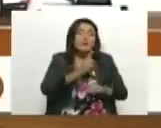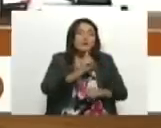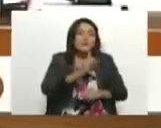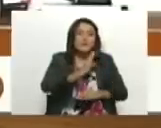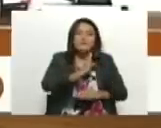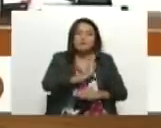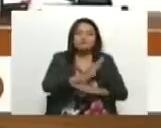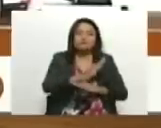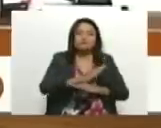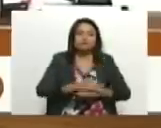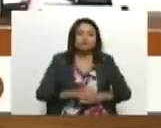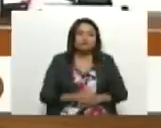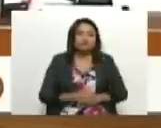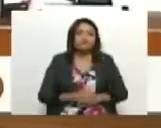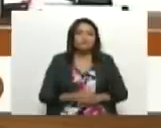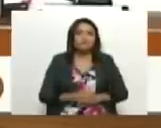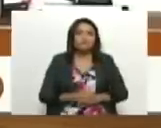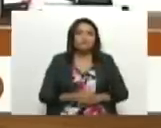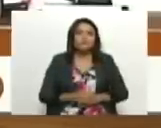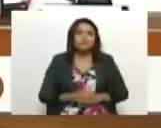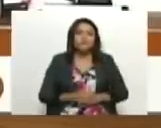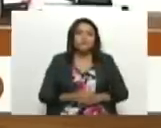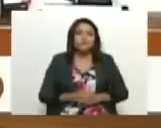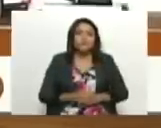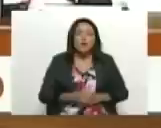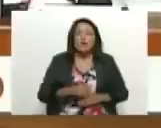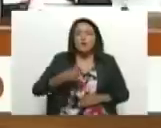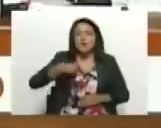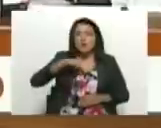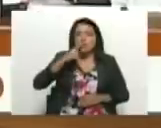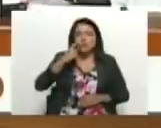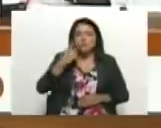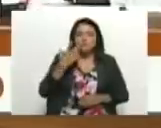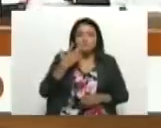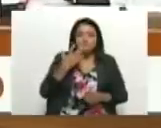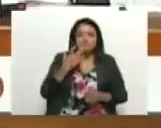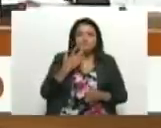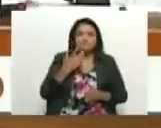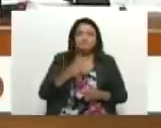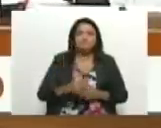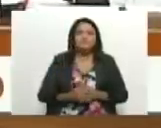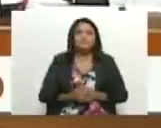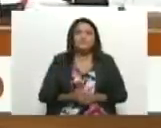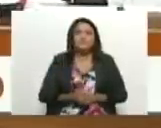Hay un elemento que notamos cuando estábamos